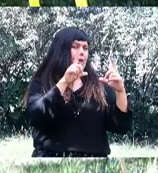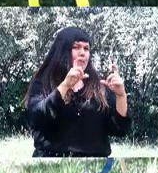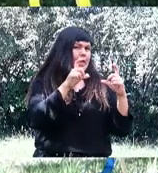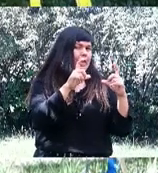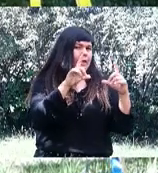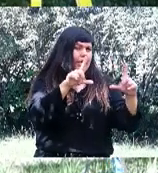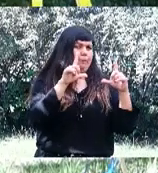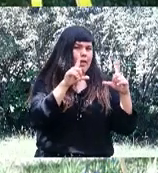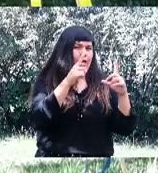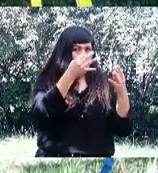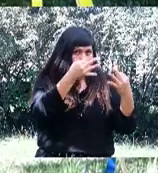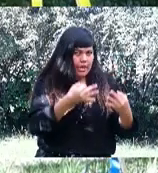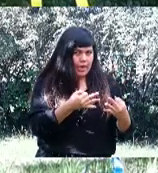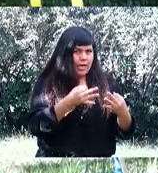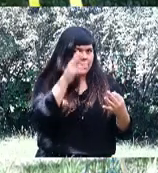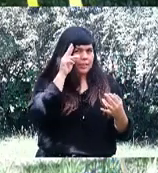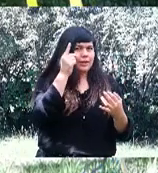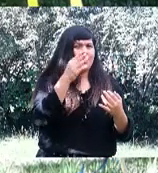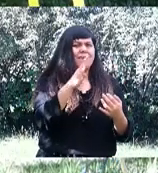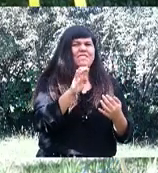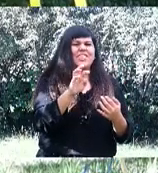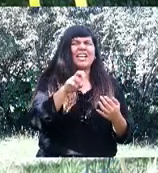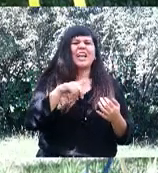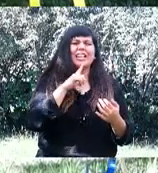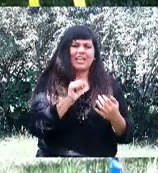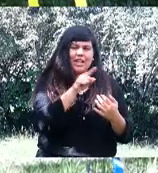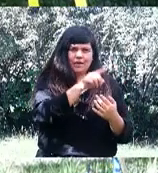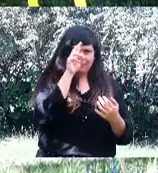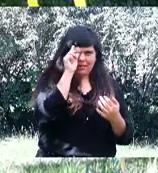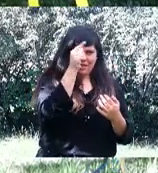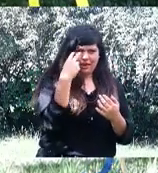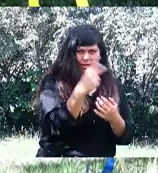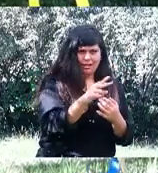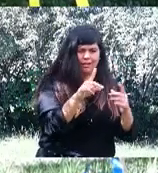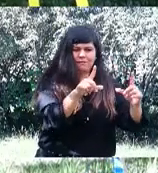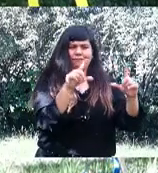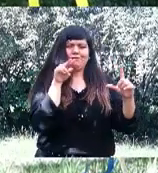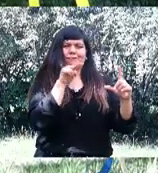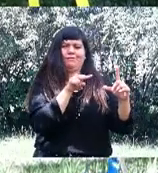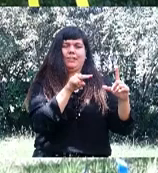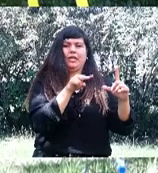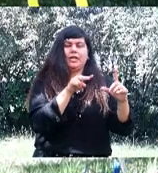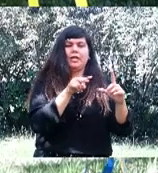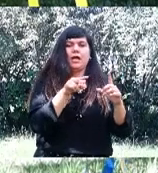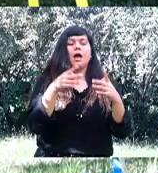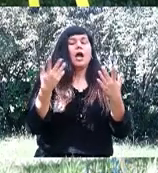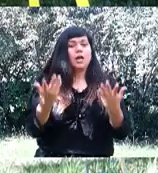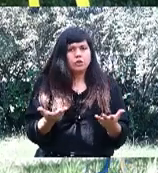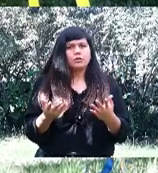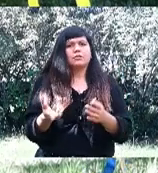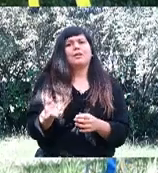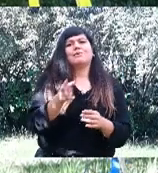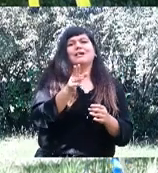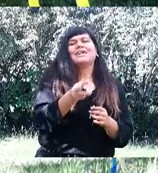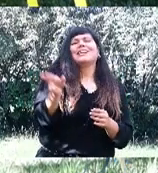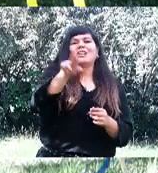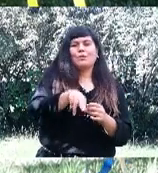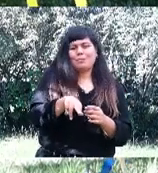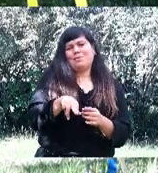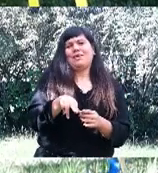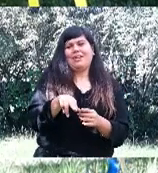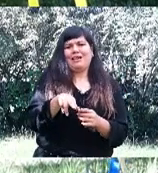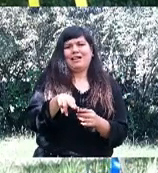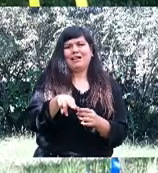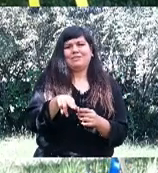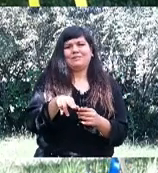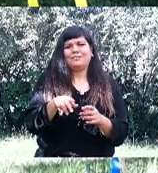del museo creada por por bernardita brancoli y Eh entonces salía la idea de recuperar la la mano